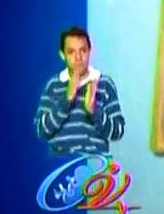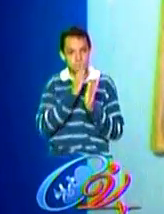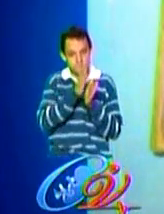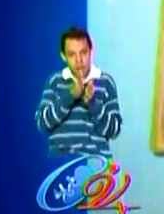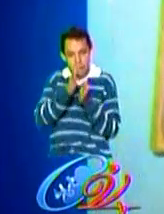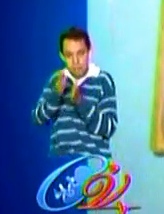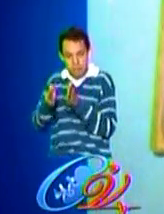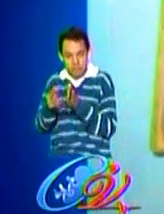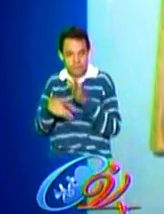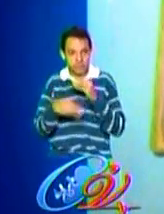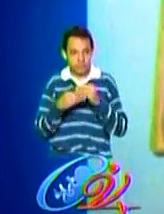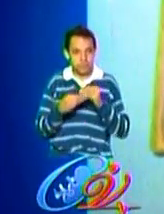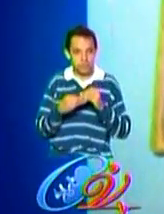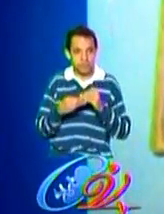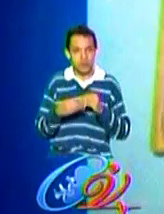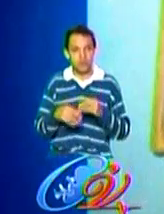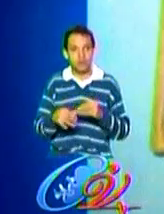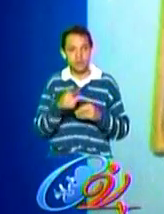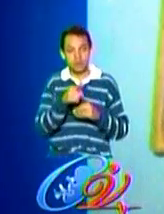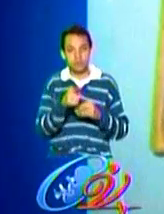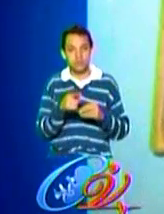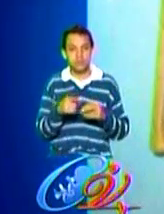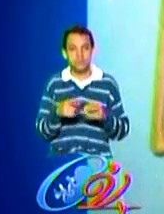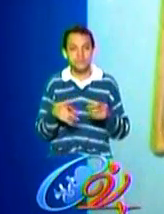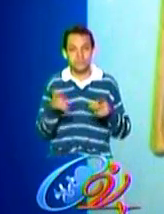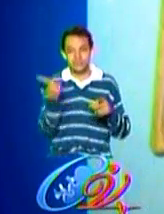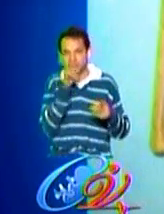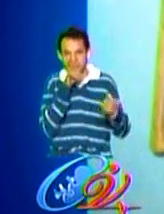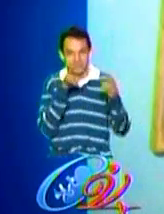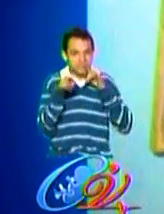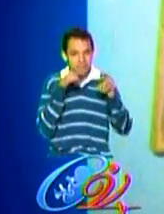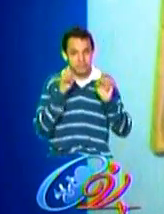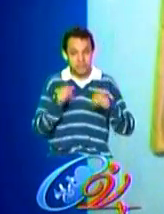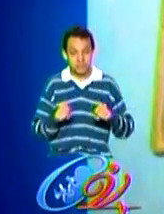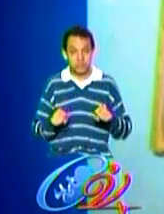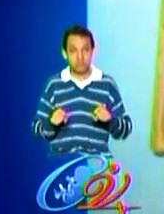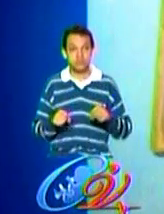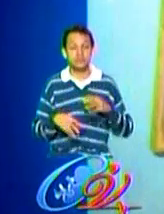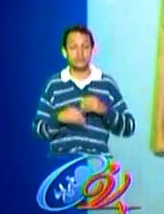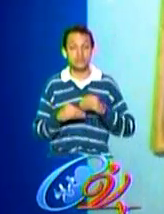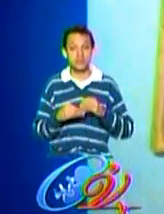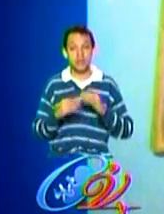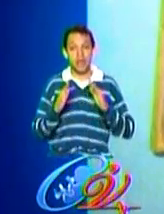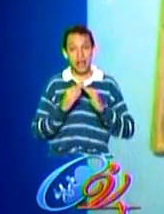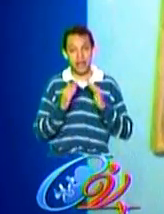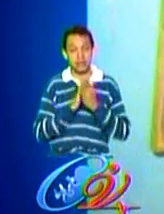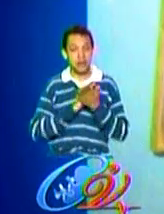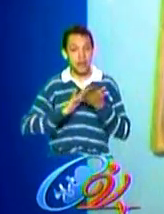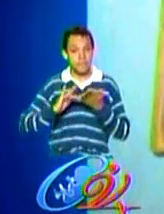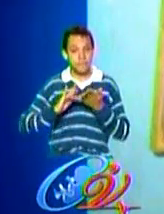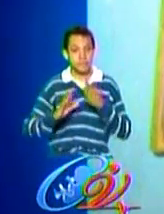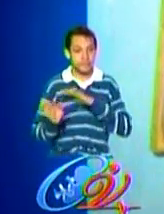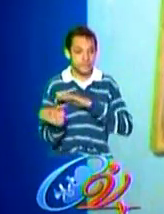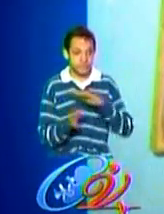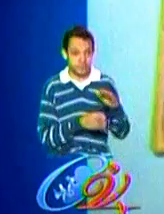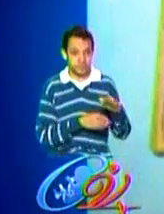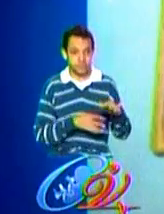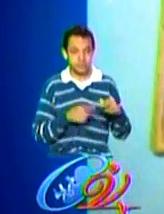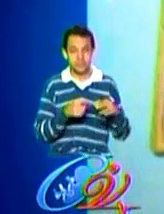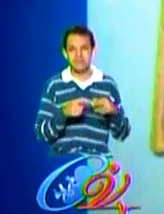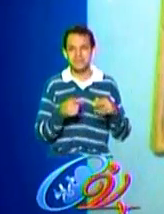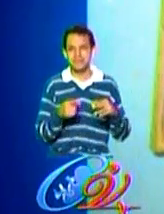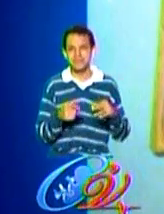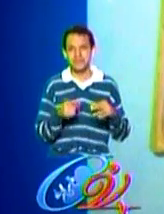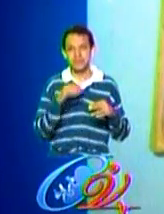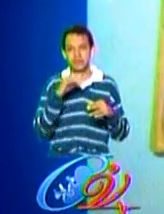siguiente diapositiva. Estaba la cámara esa para absorber aires, esa sirve, la de las casas. Sí. Esta, por ejemplo, es una de celofán. El celofán